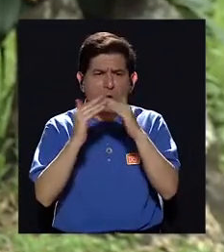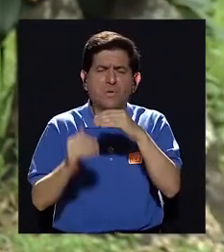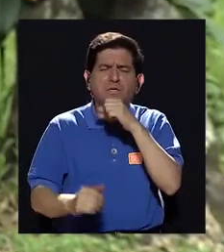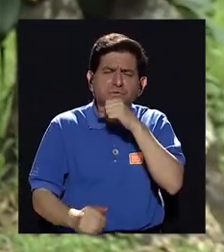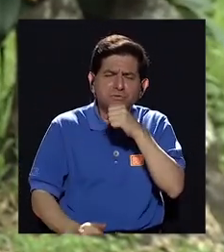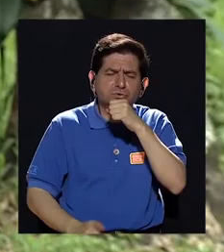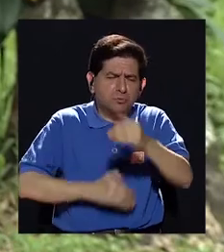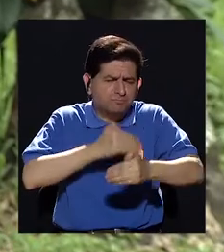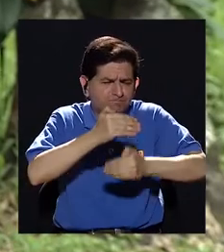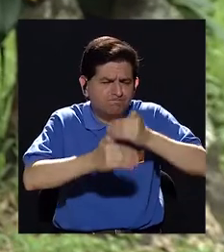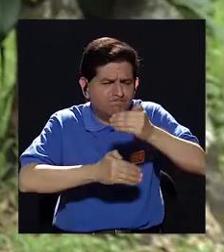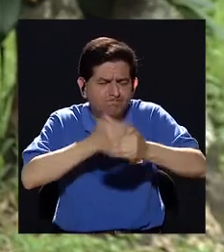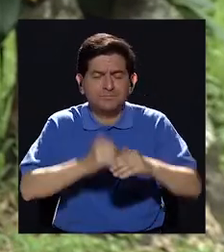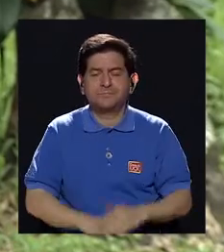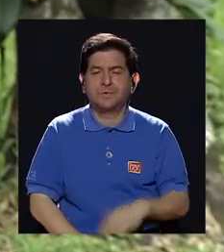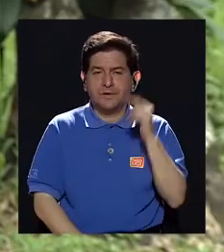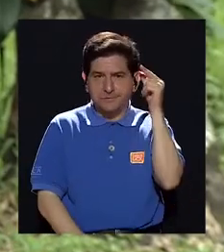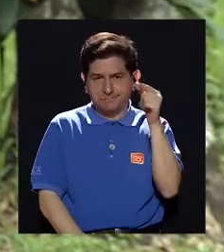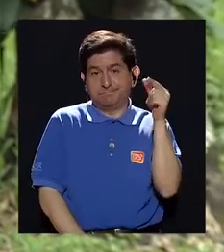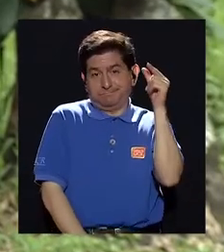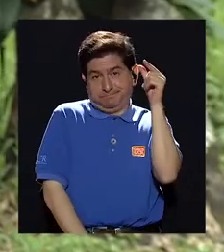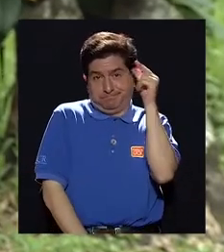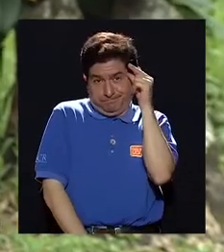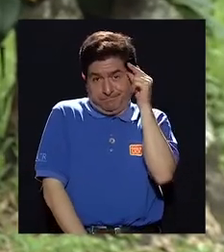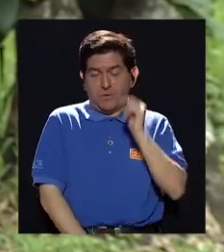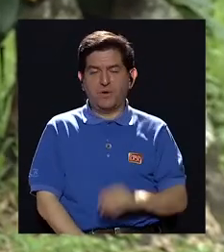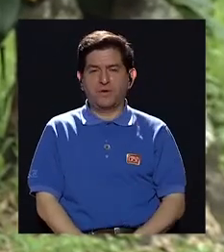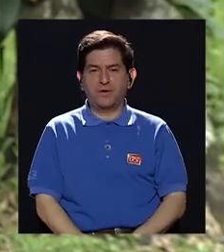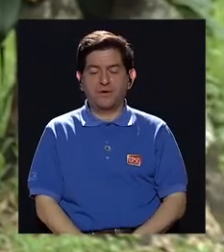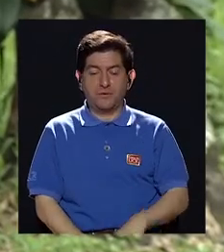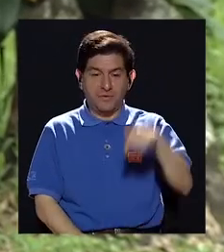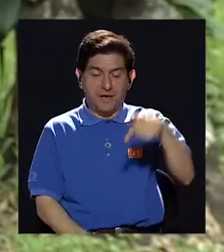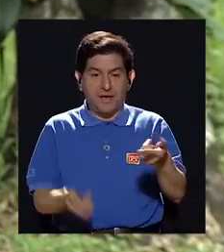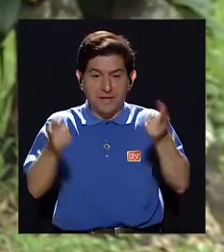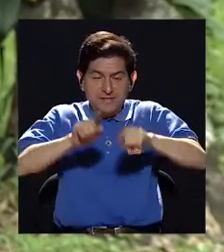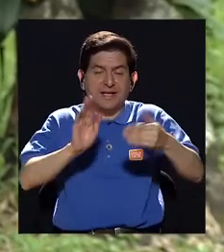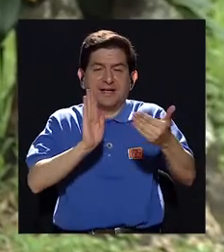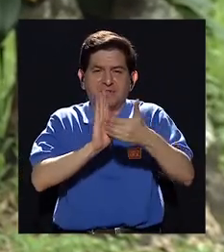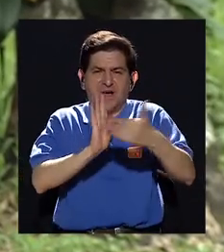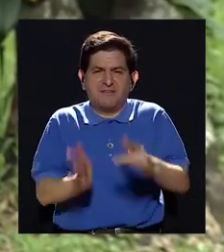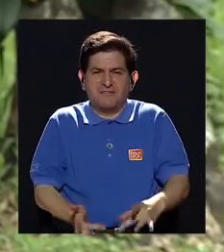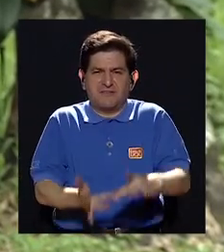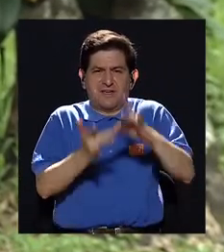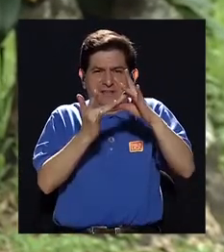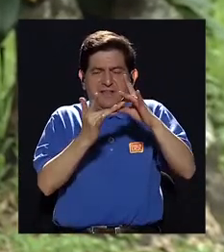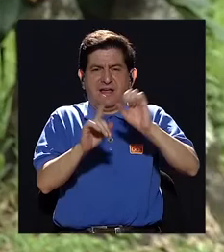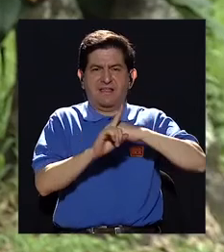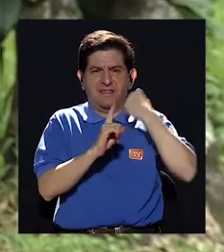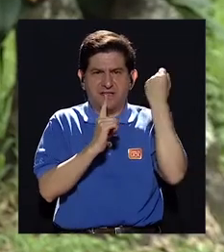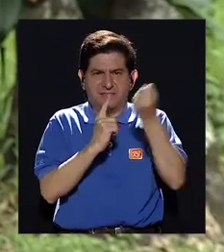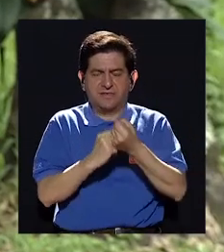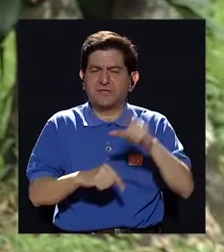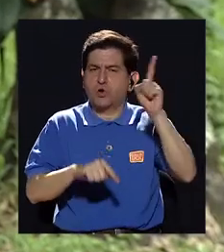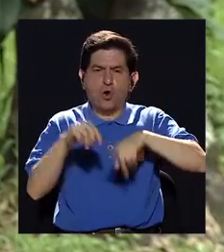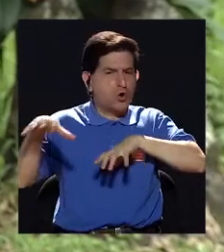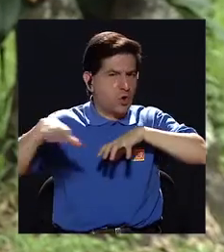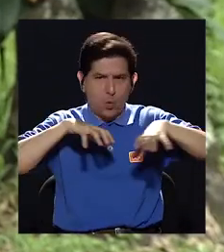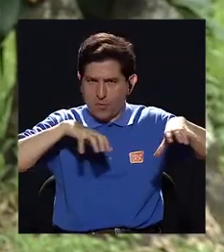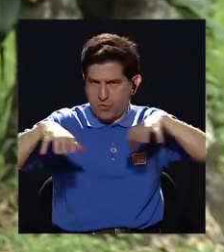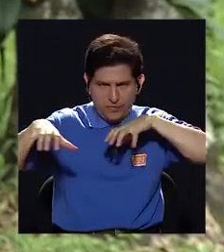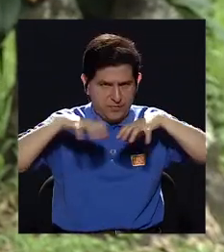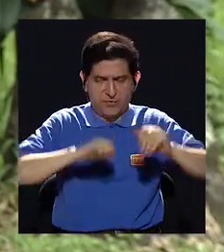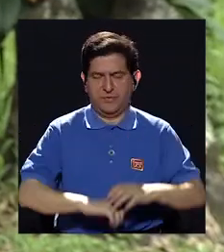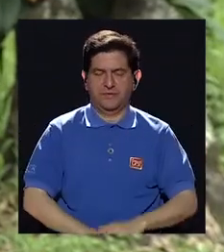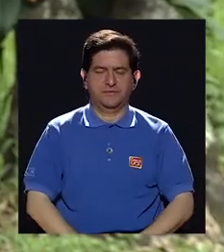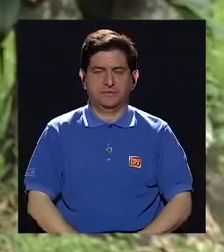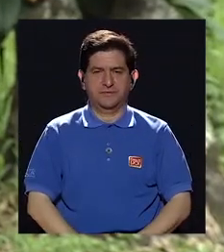población envejece y, sin duda alguna, pues, es de las que más se ven afectadas por las